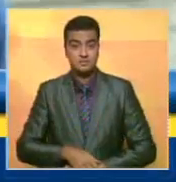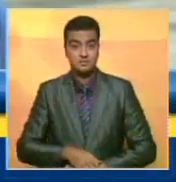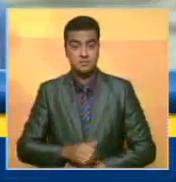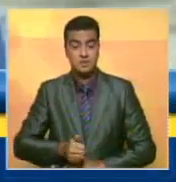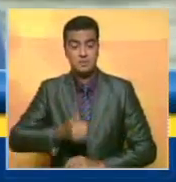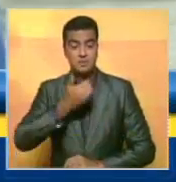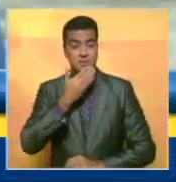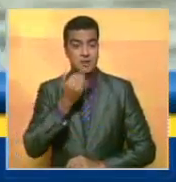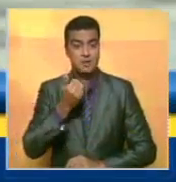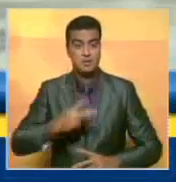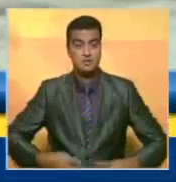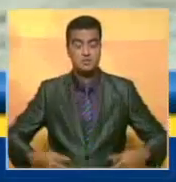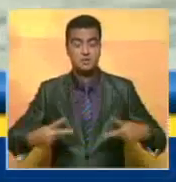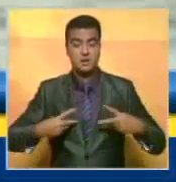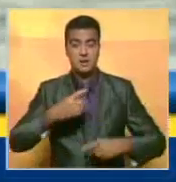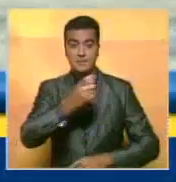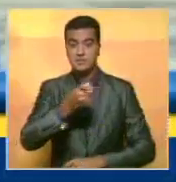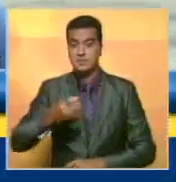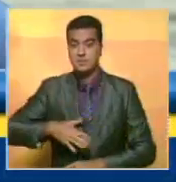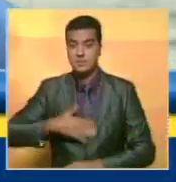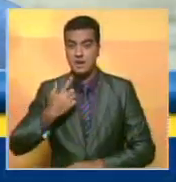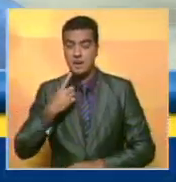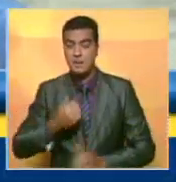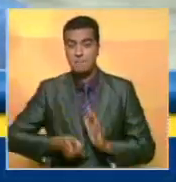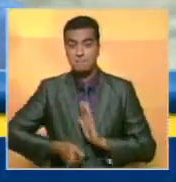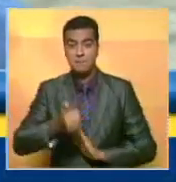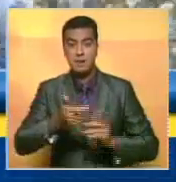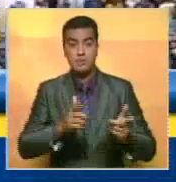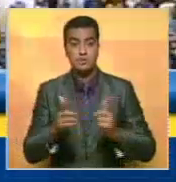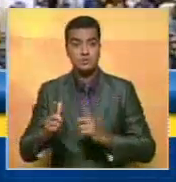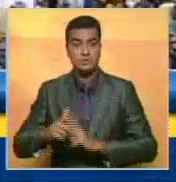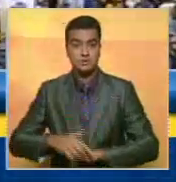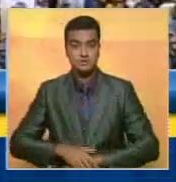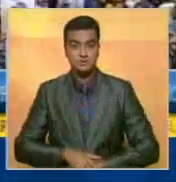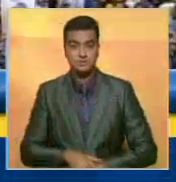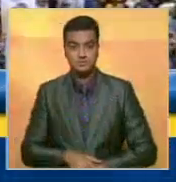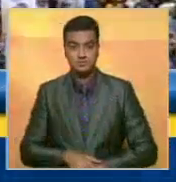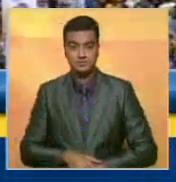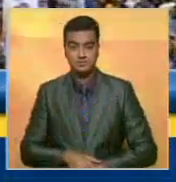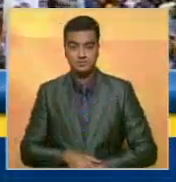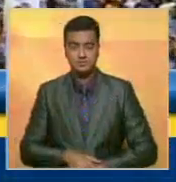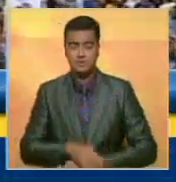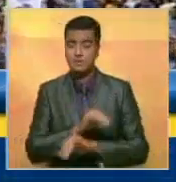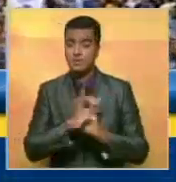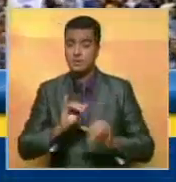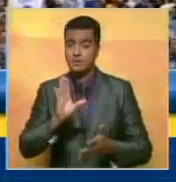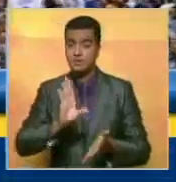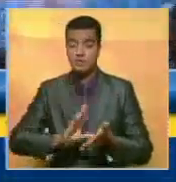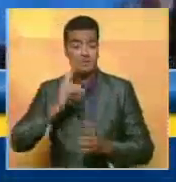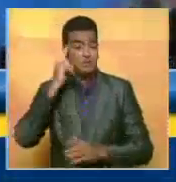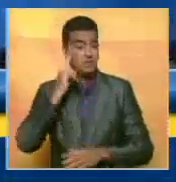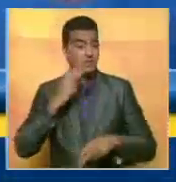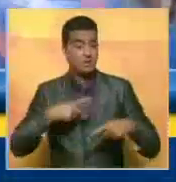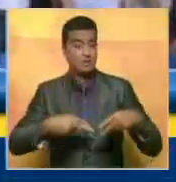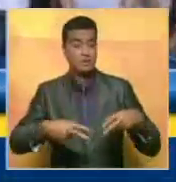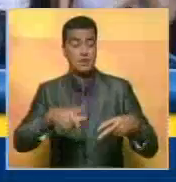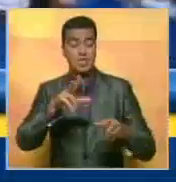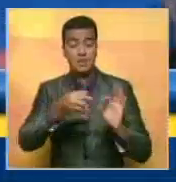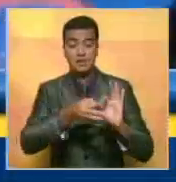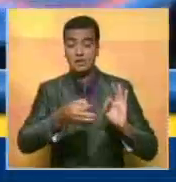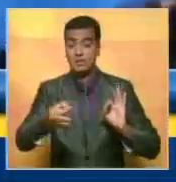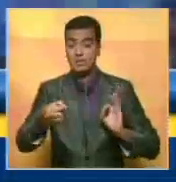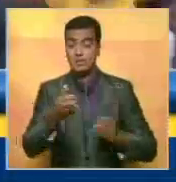vida, que las personas puedan tener más oportunidades. La jornada finalizó en Ciudad Bolívar con una caminata de